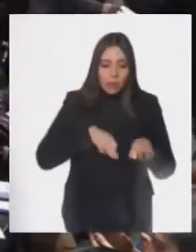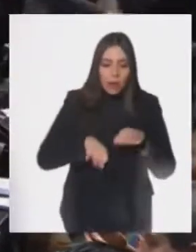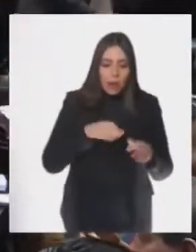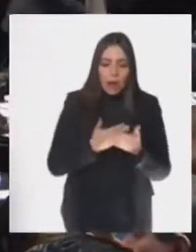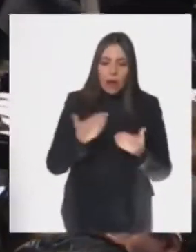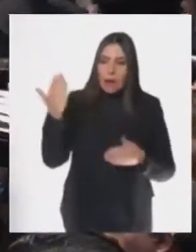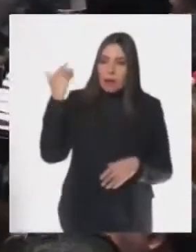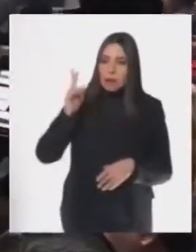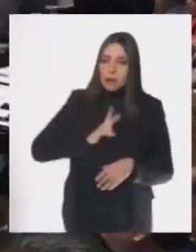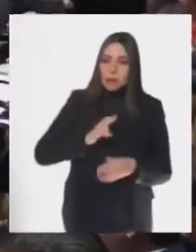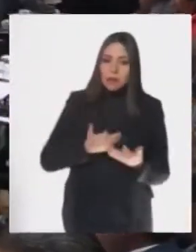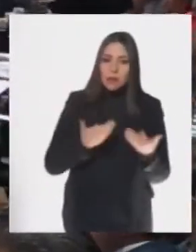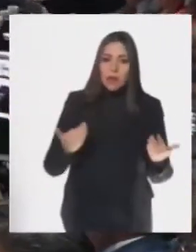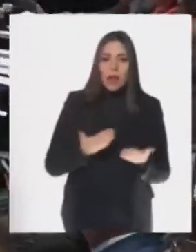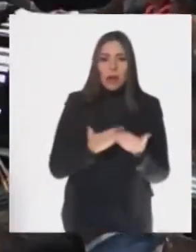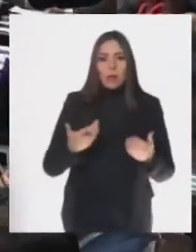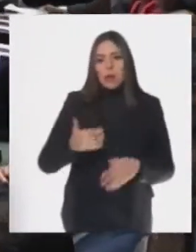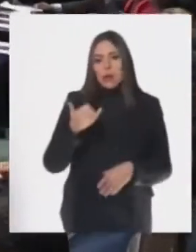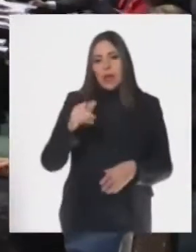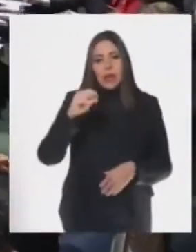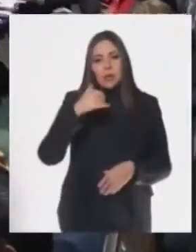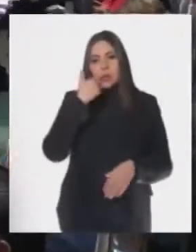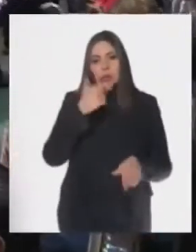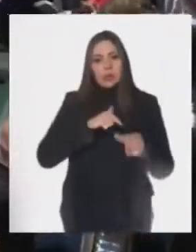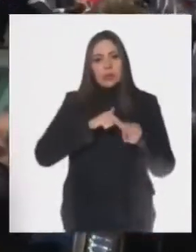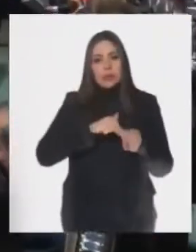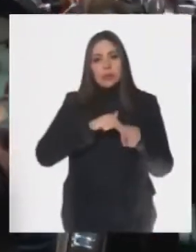es terminar con estas conductas.